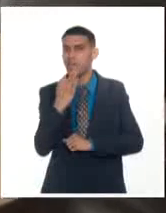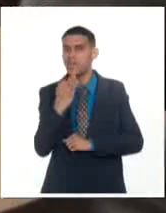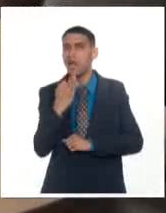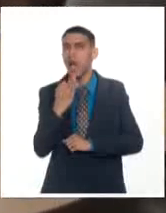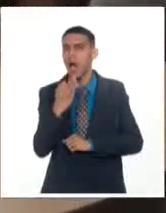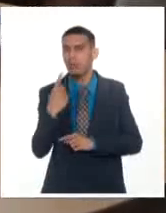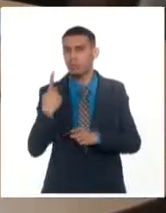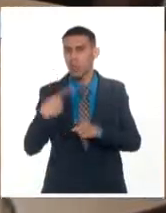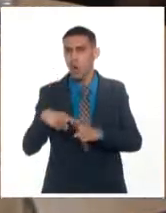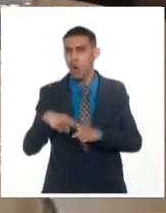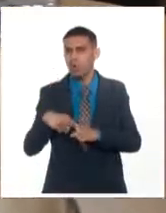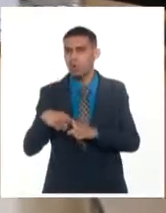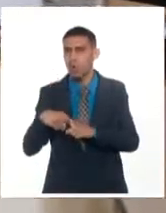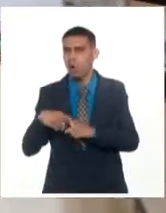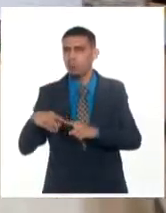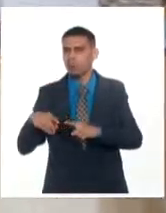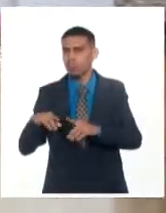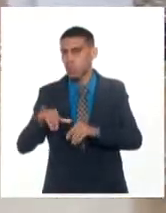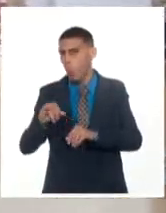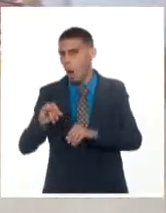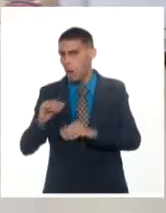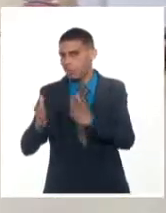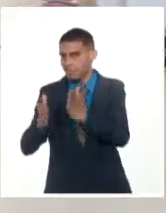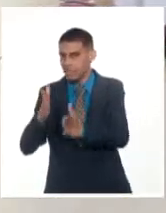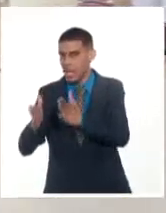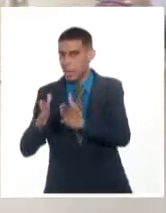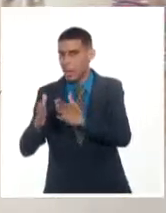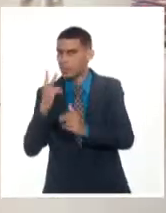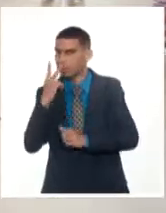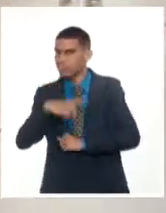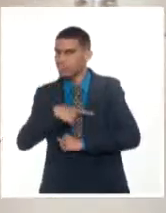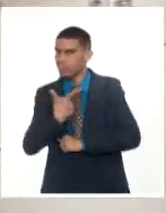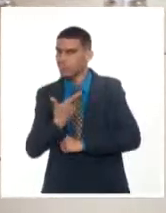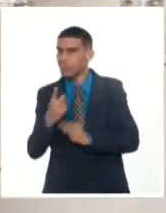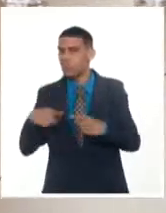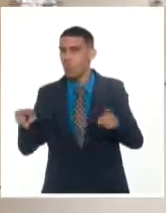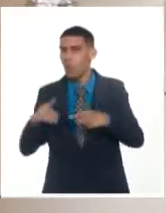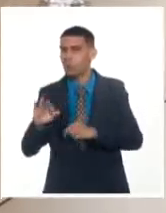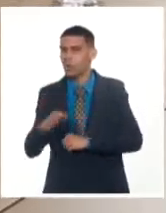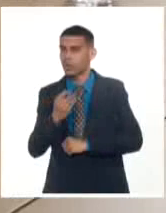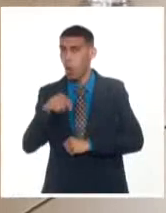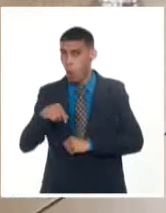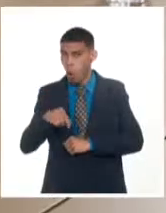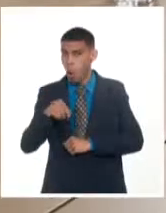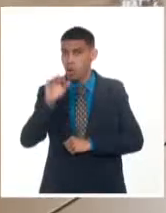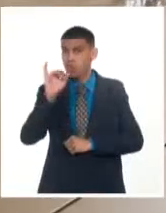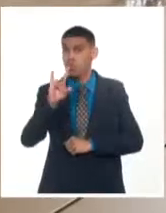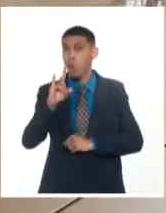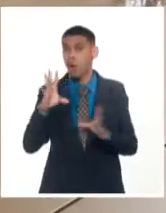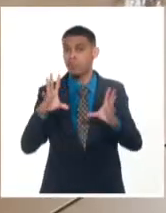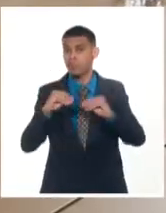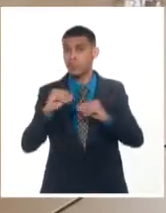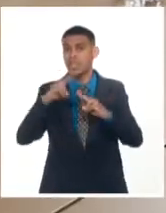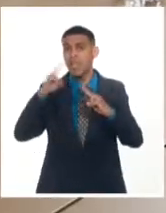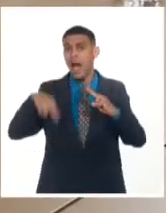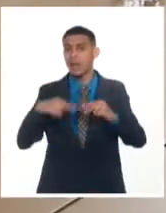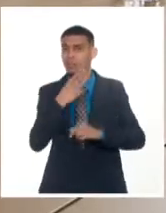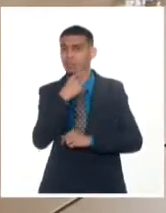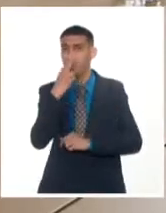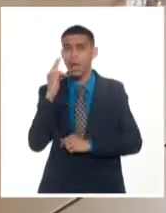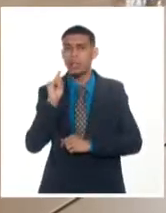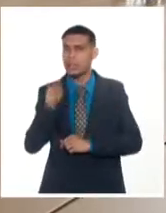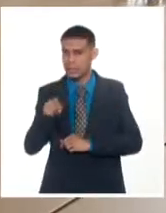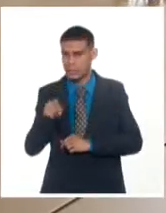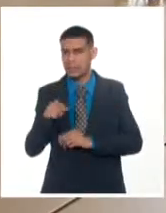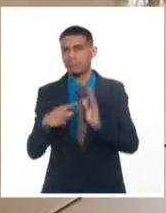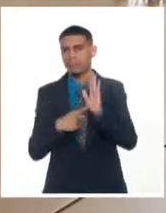clásica también. Una muestra de ello será el concierto hoy a las 9 de la noche en el Teatro Martí, protagonizado por Manon Gali